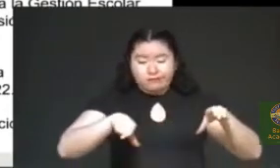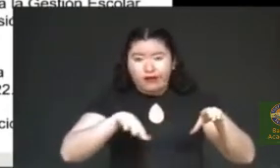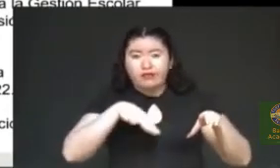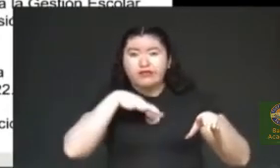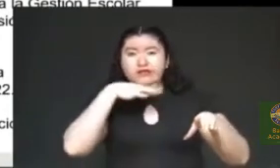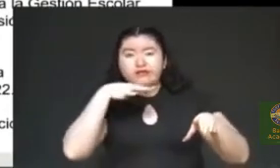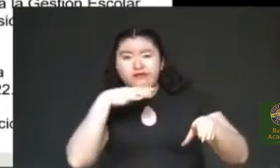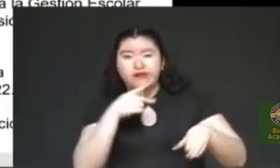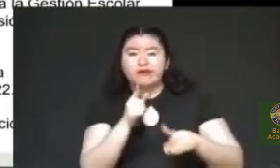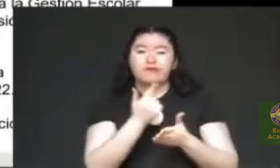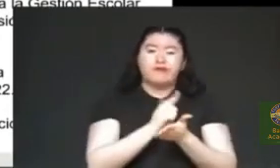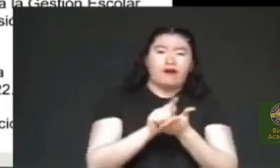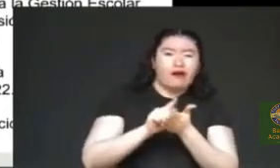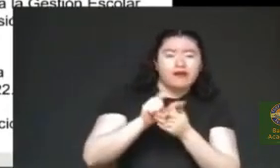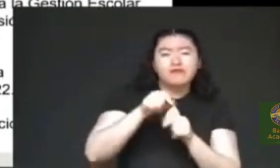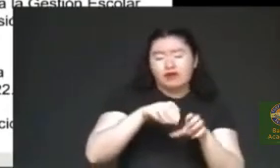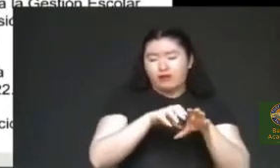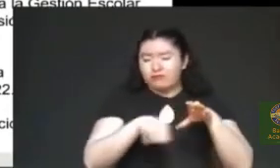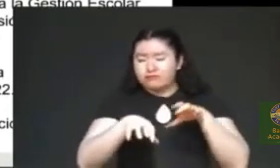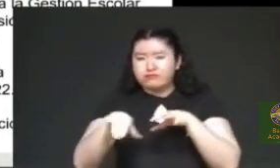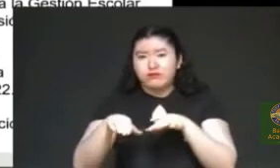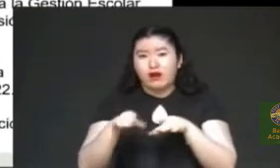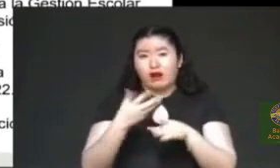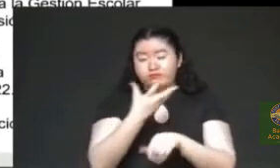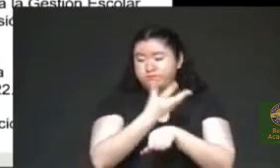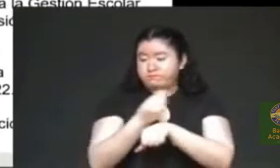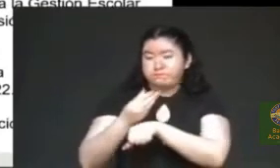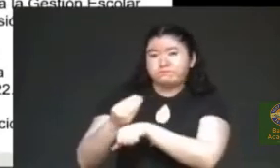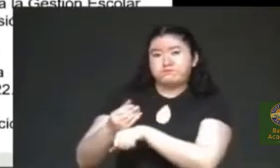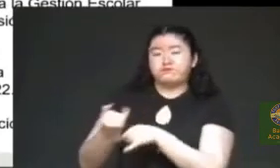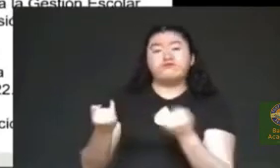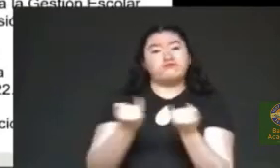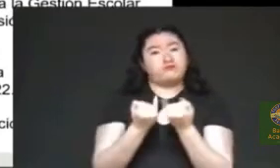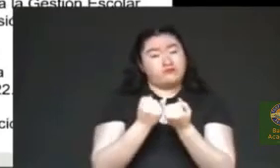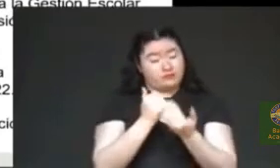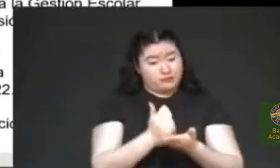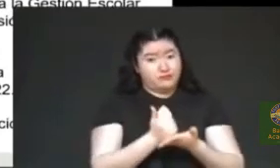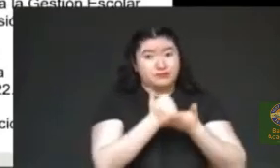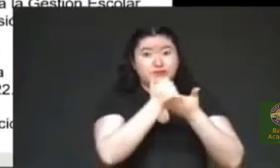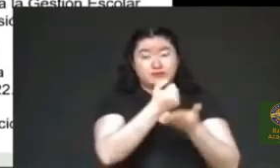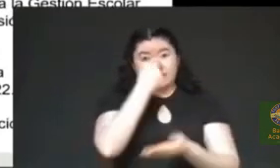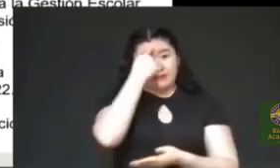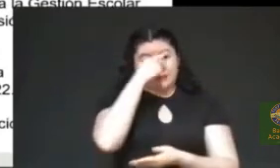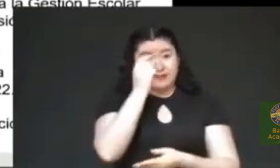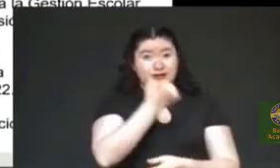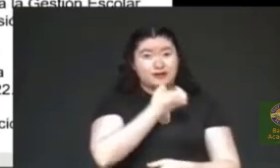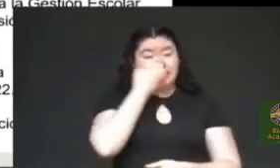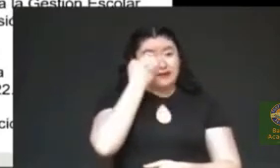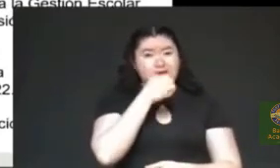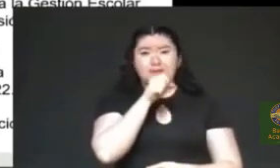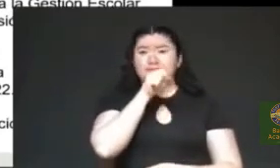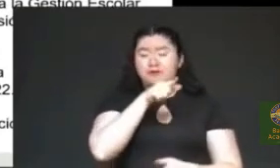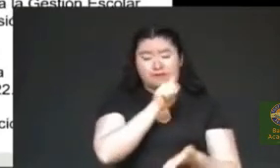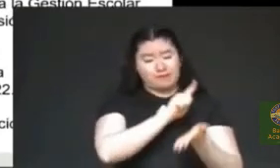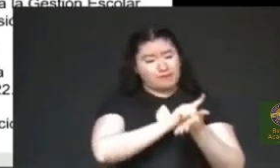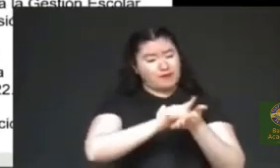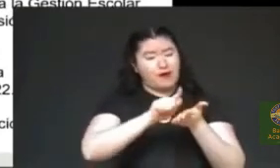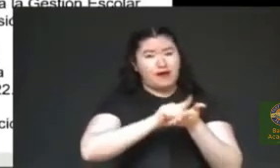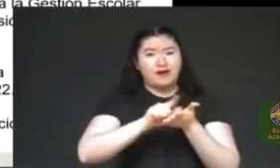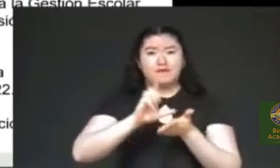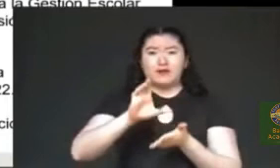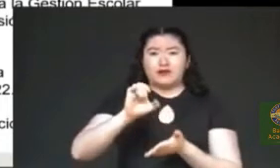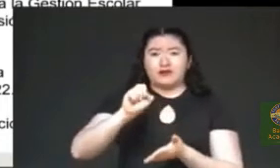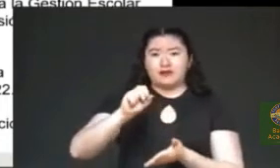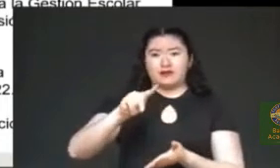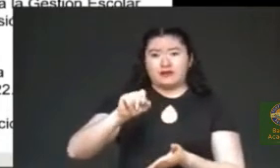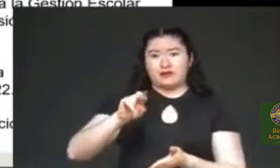limpieza de tinacos y cisternas, que ha beneficiado también a los planteles educativos de la ciudad. También, por